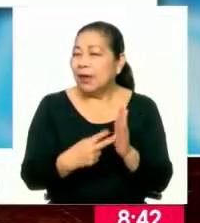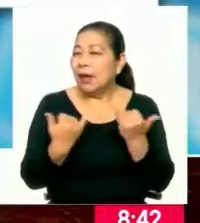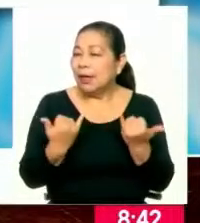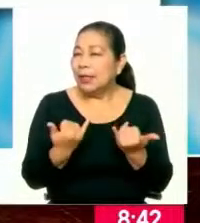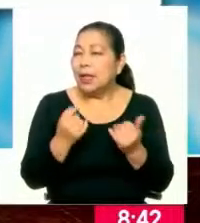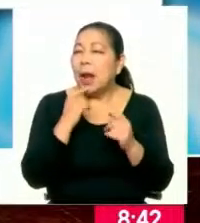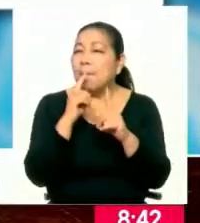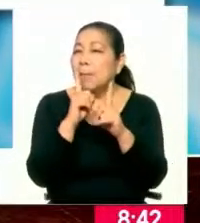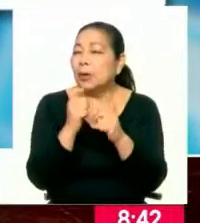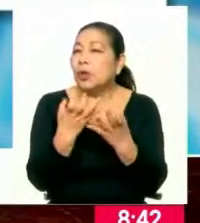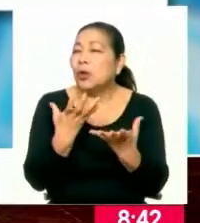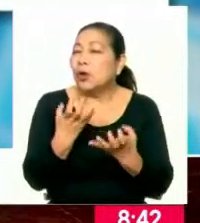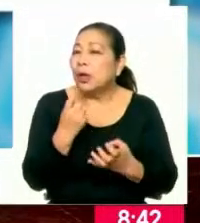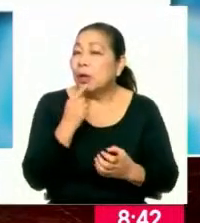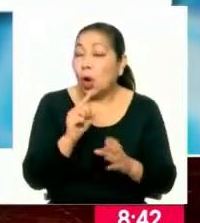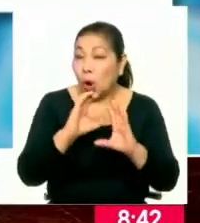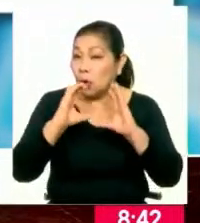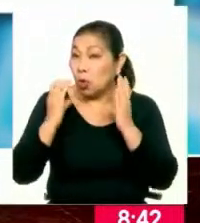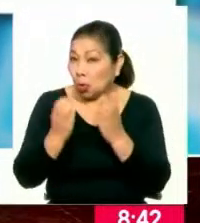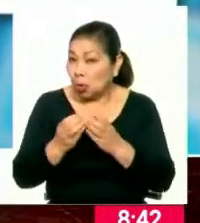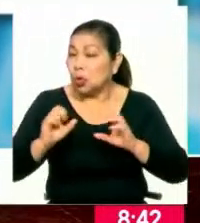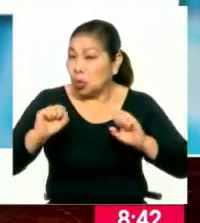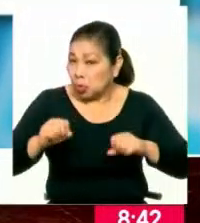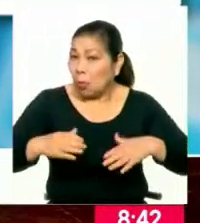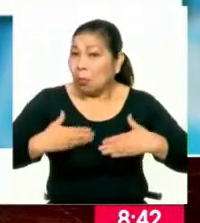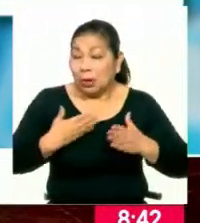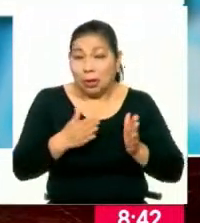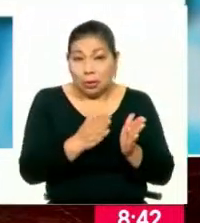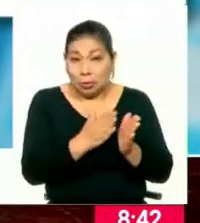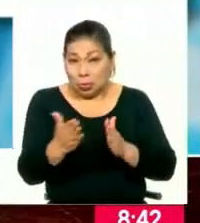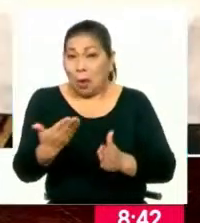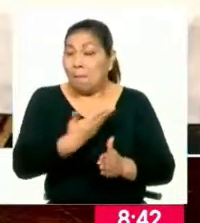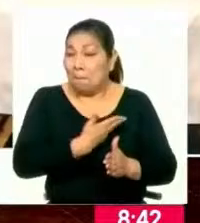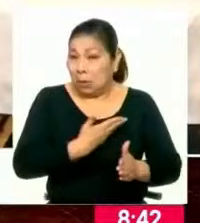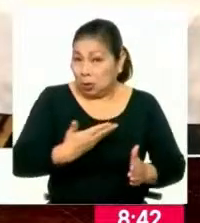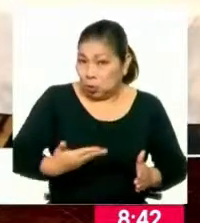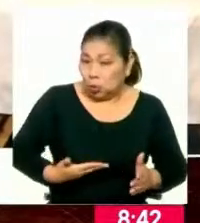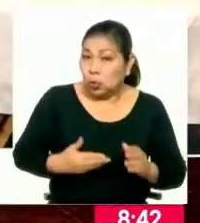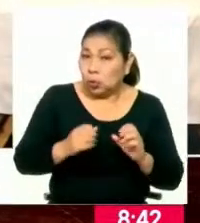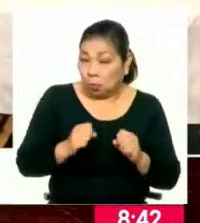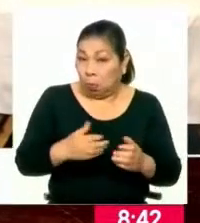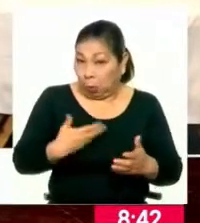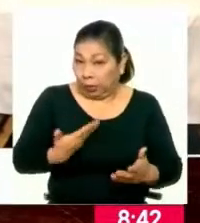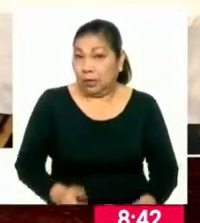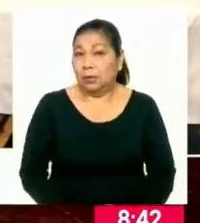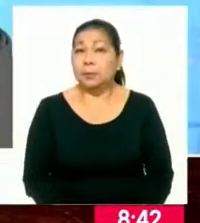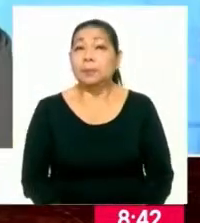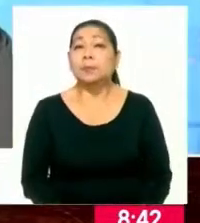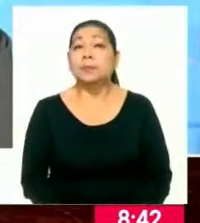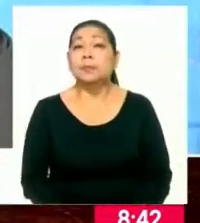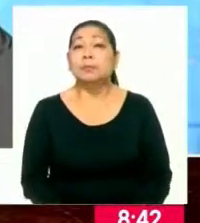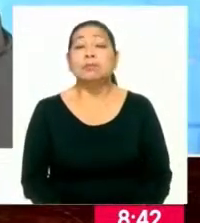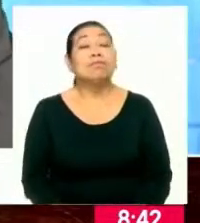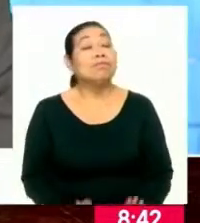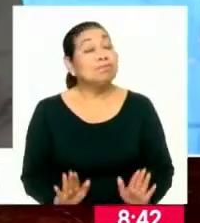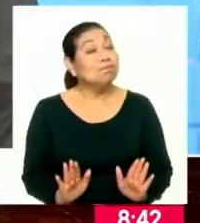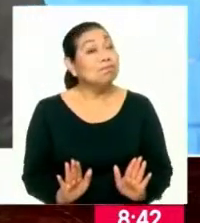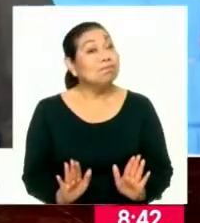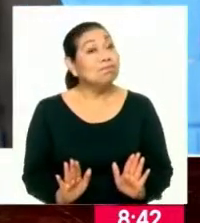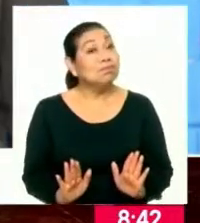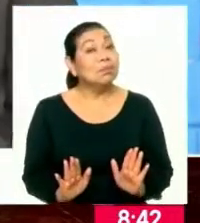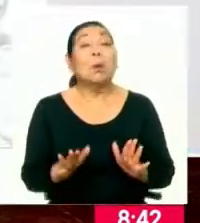es un poco la pregunta que quisiera hacerte. ¿El Congreso podría inhabilitar a un presidente de la República? Es su